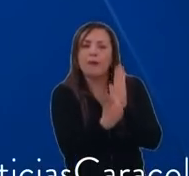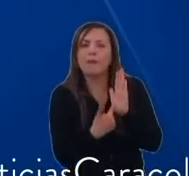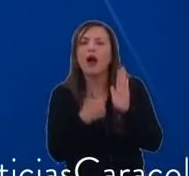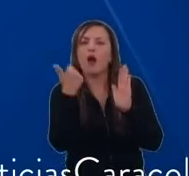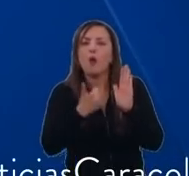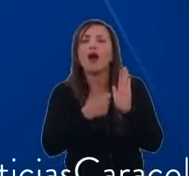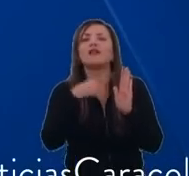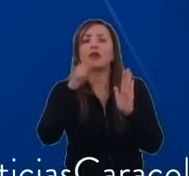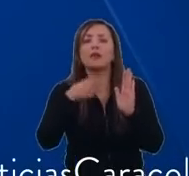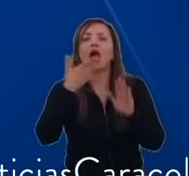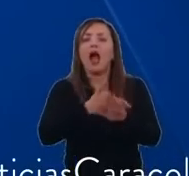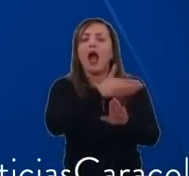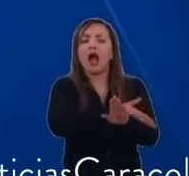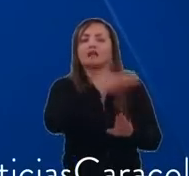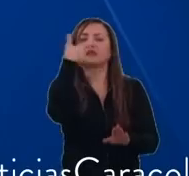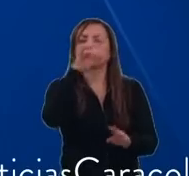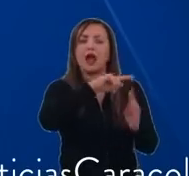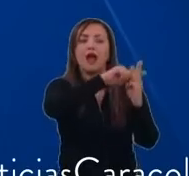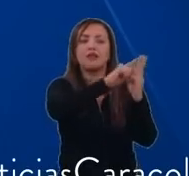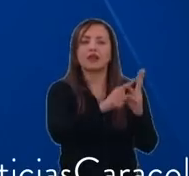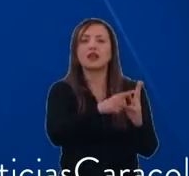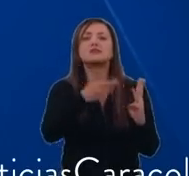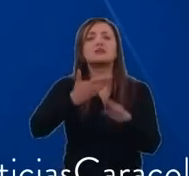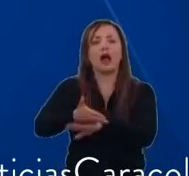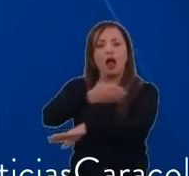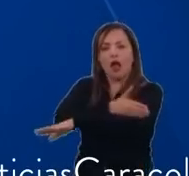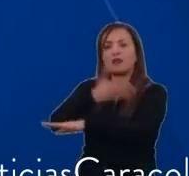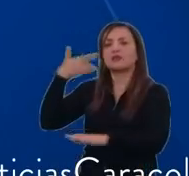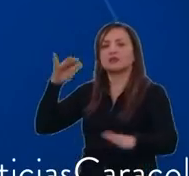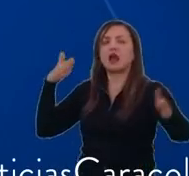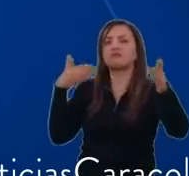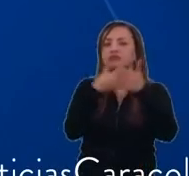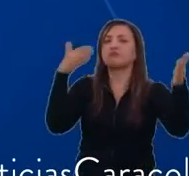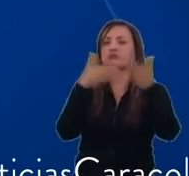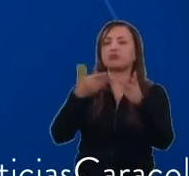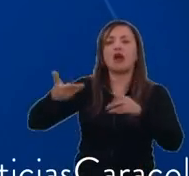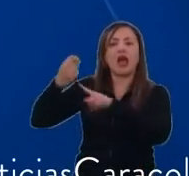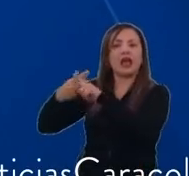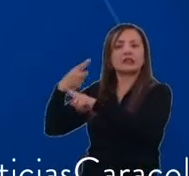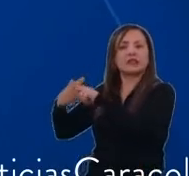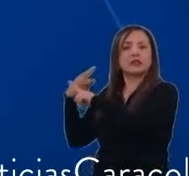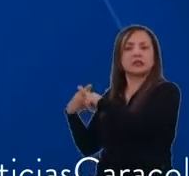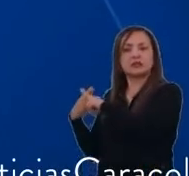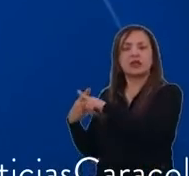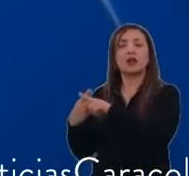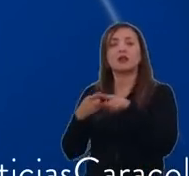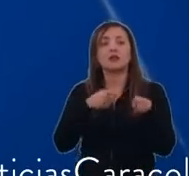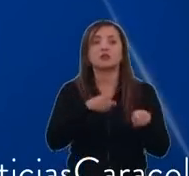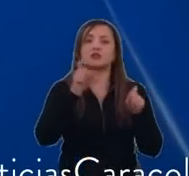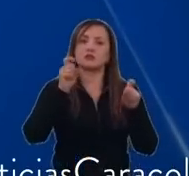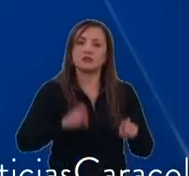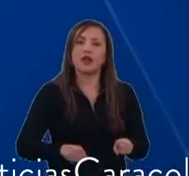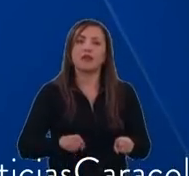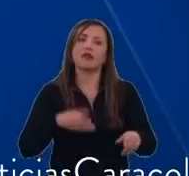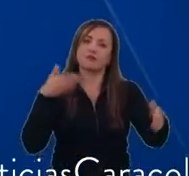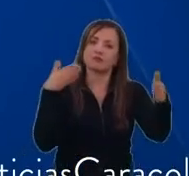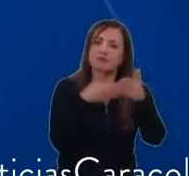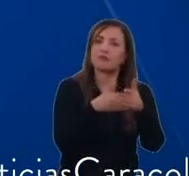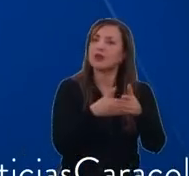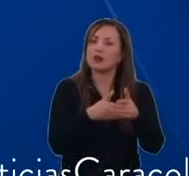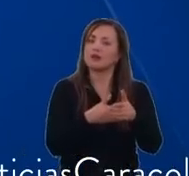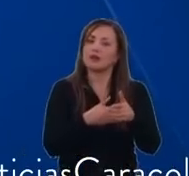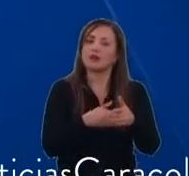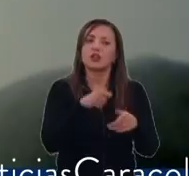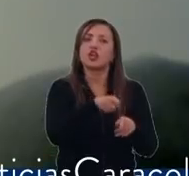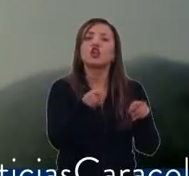hurto. Conducta por la cual fueron en su oportunidad condenados. Entonces no lo puede desconocer la fiscalía, no son